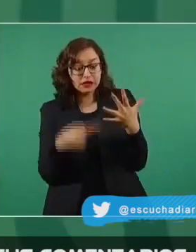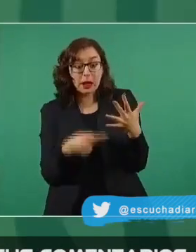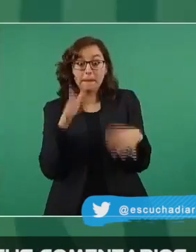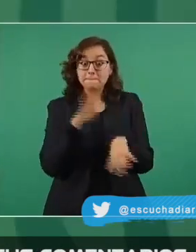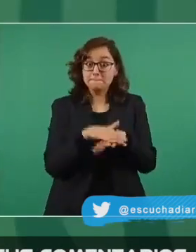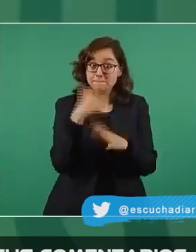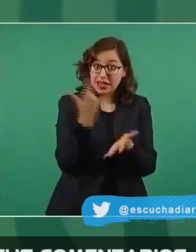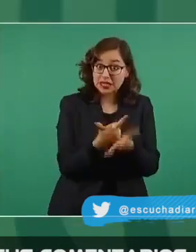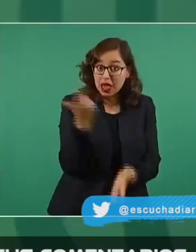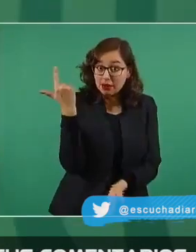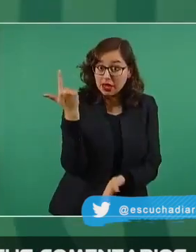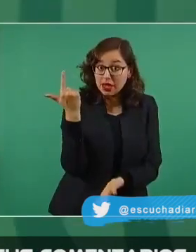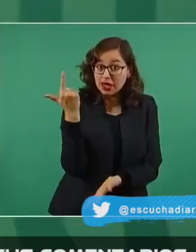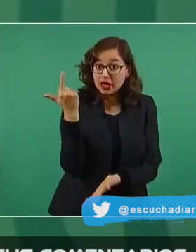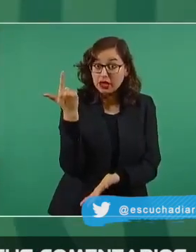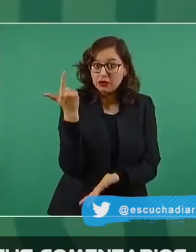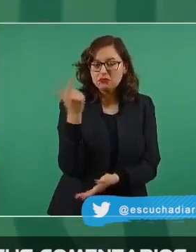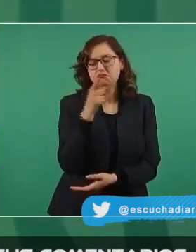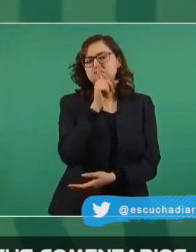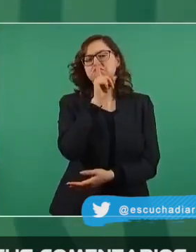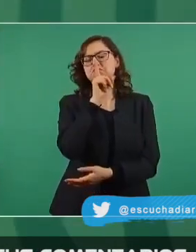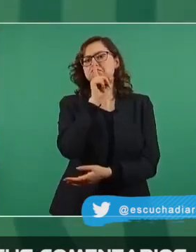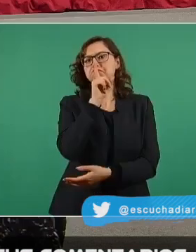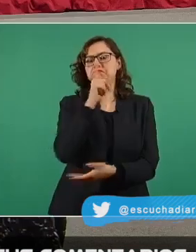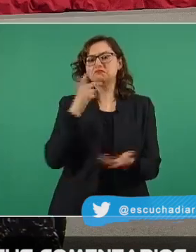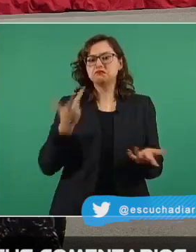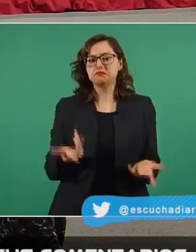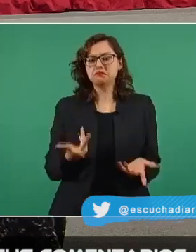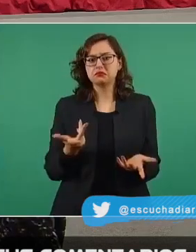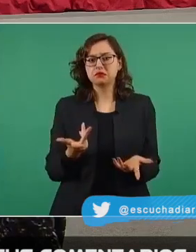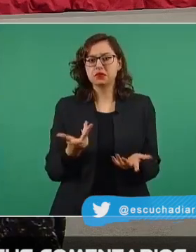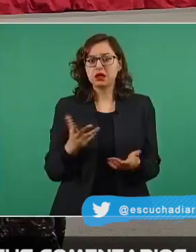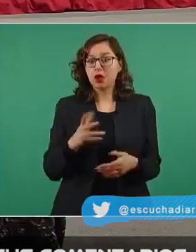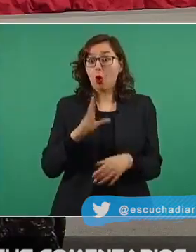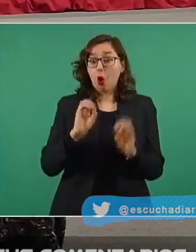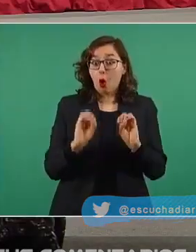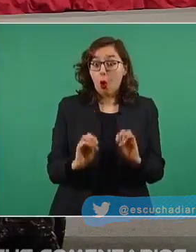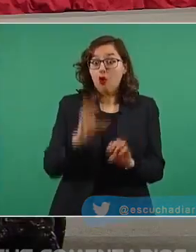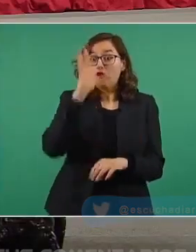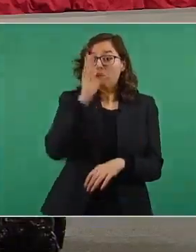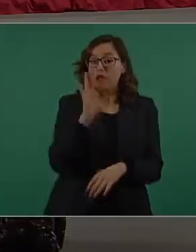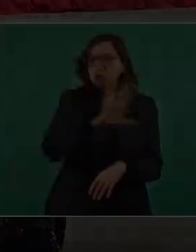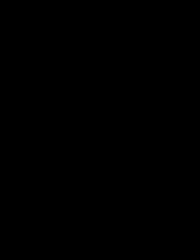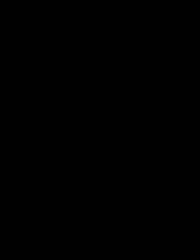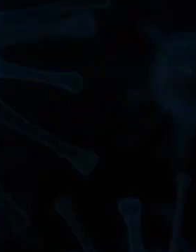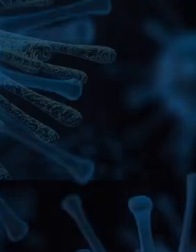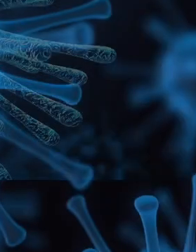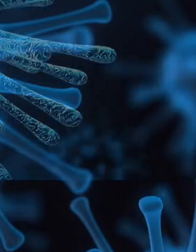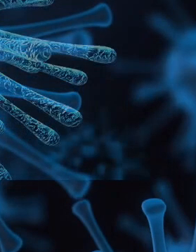y disminución de aforo en espacios públicos. Seguiremos informando.